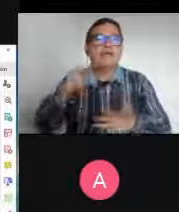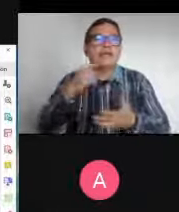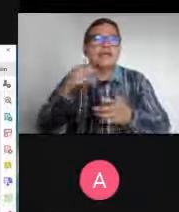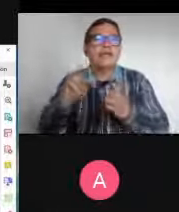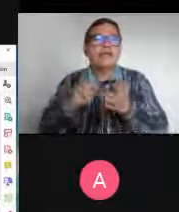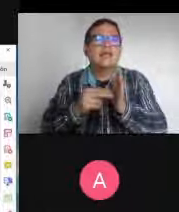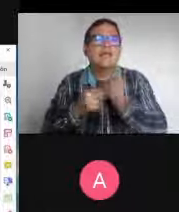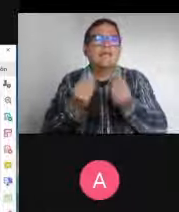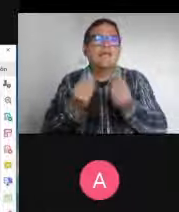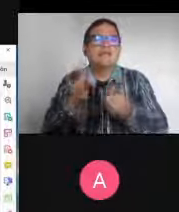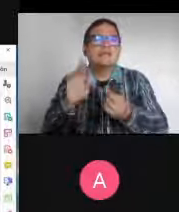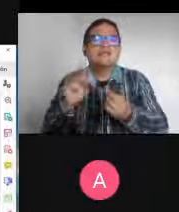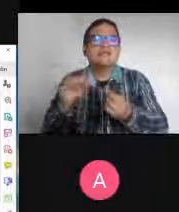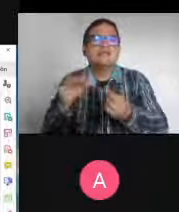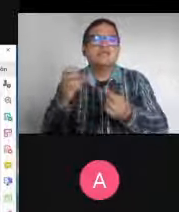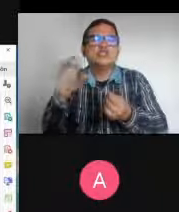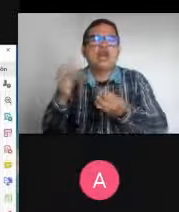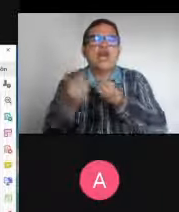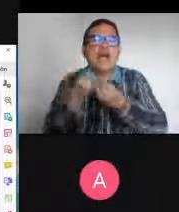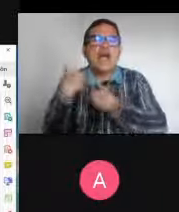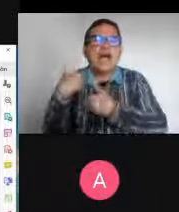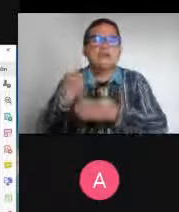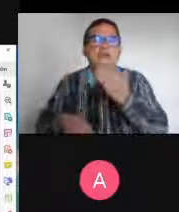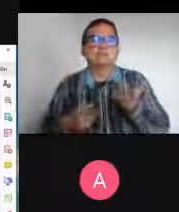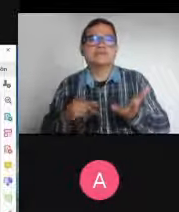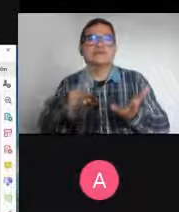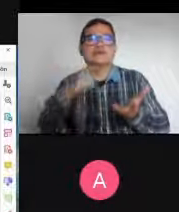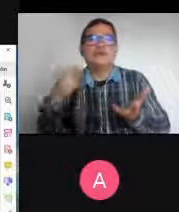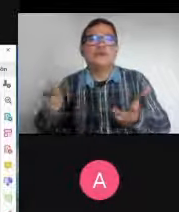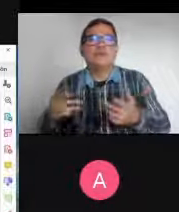y de acuerdo a los resultados de nuestra práctica, pues las contestemos.